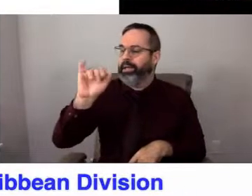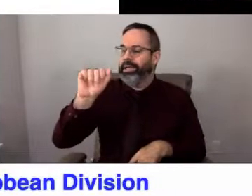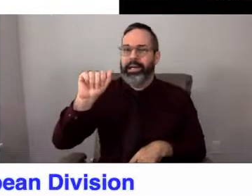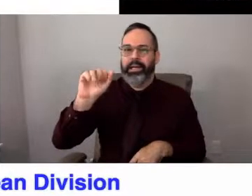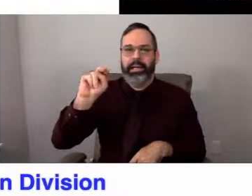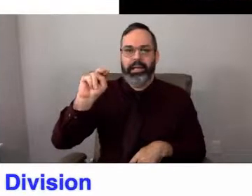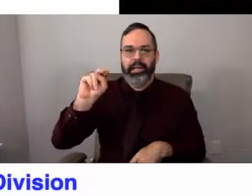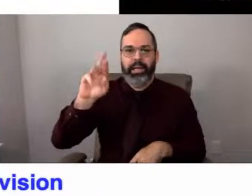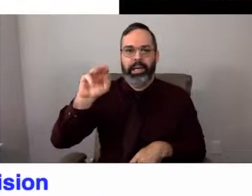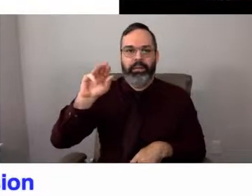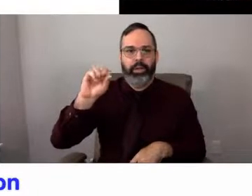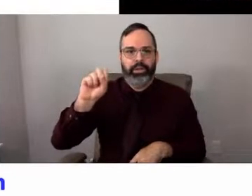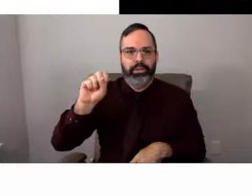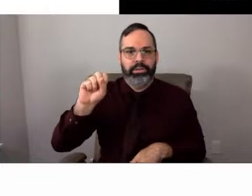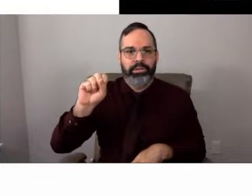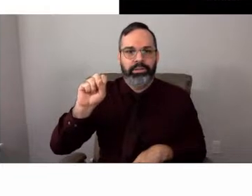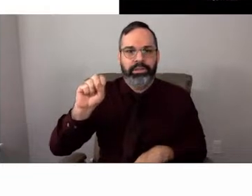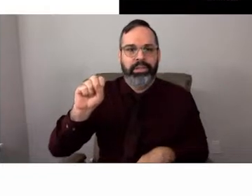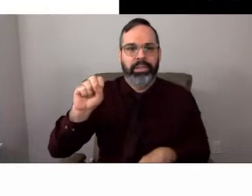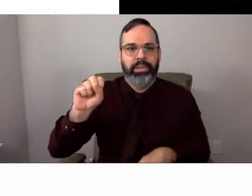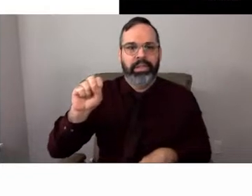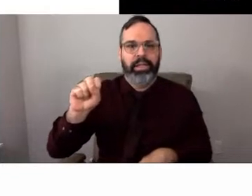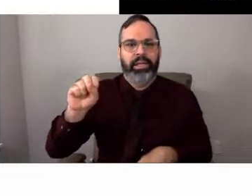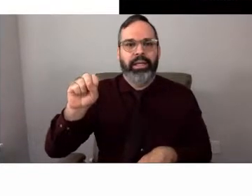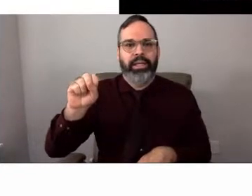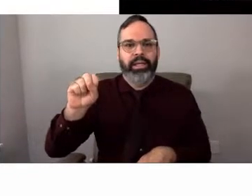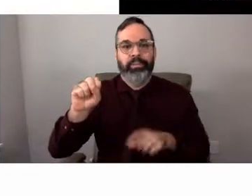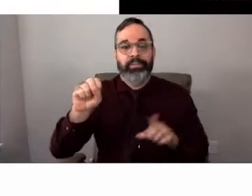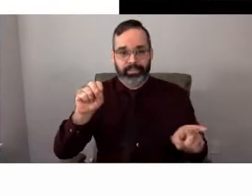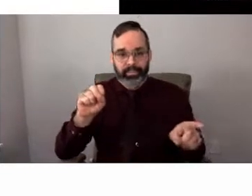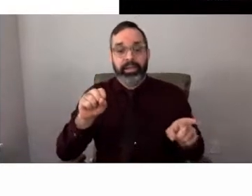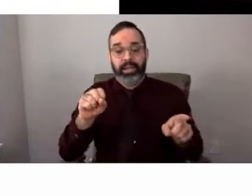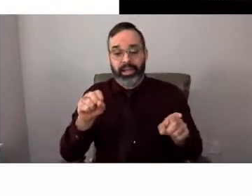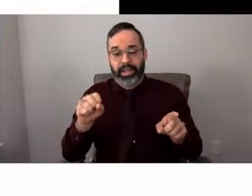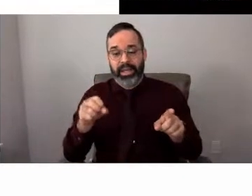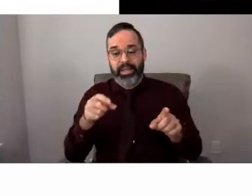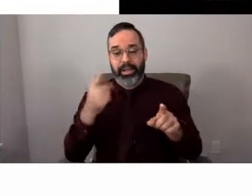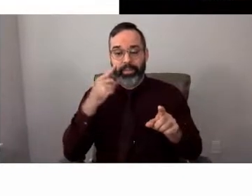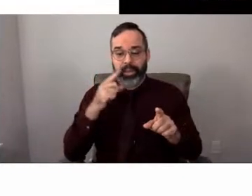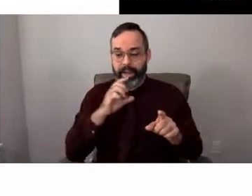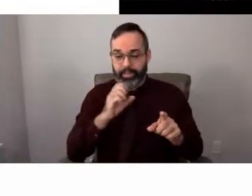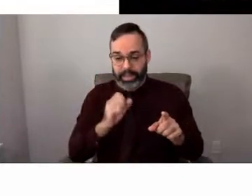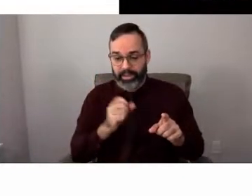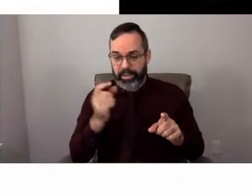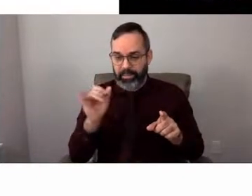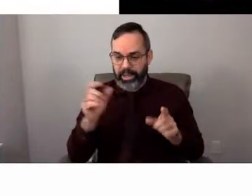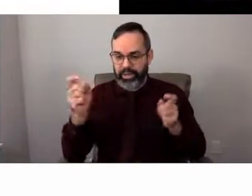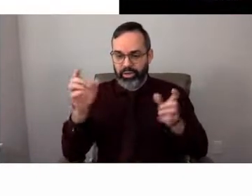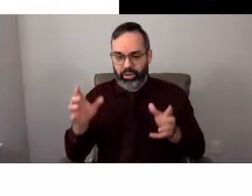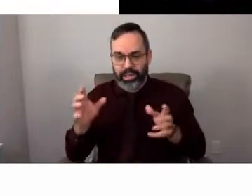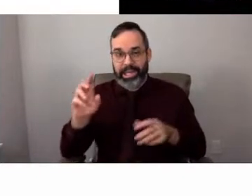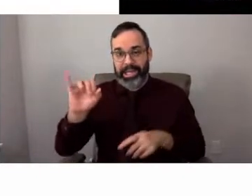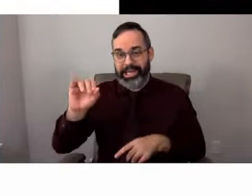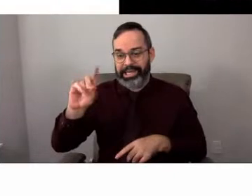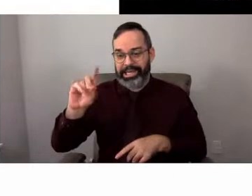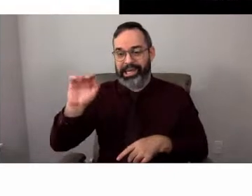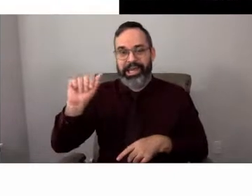Quianes. La iniciativa de envejecientes dirigida por la doctora Idania